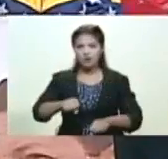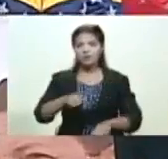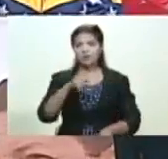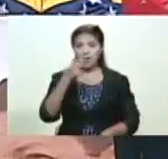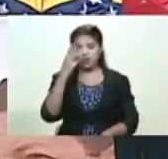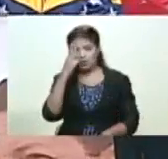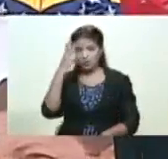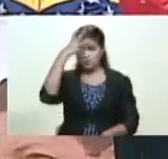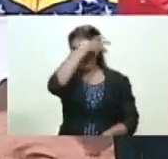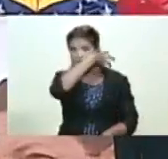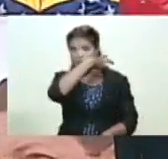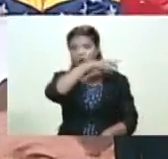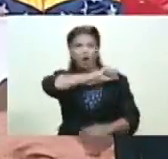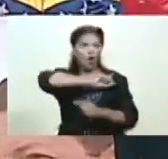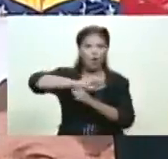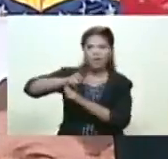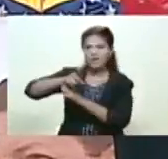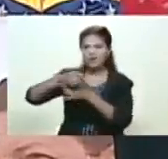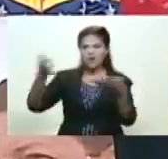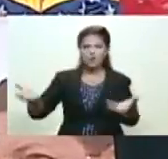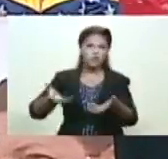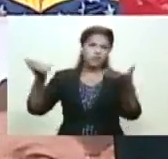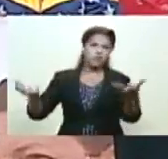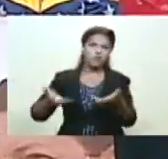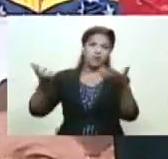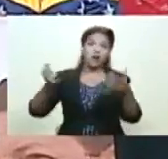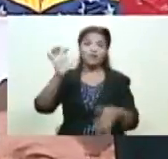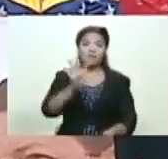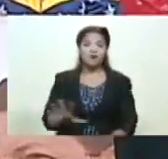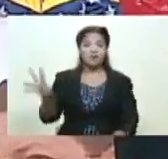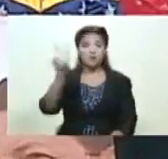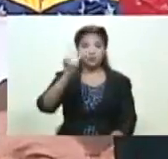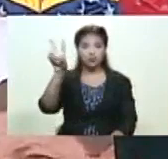Trump ordenaban incendiar Venezuela,